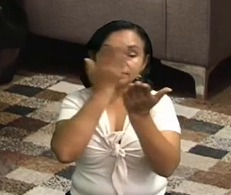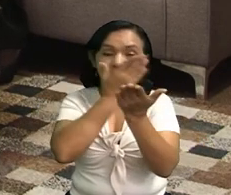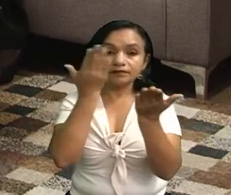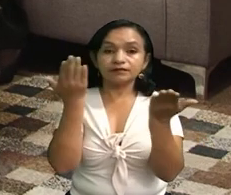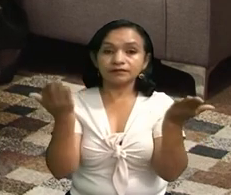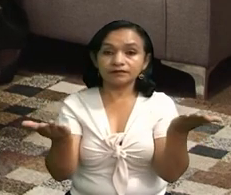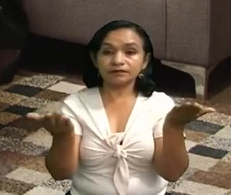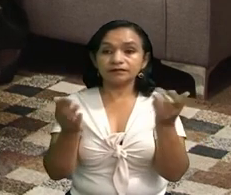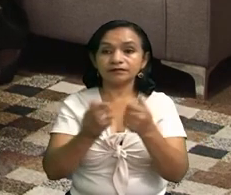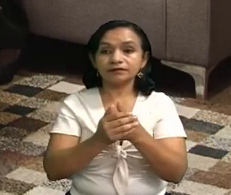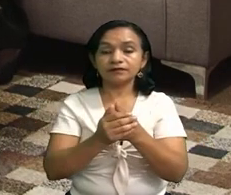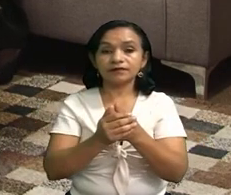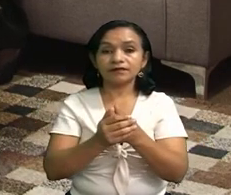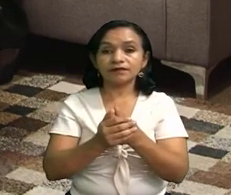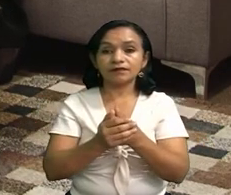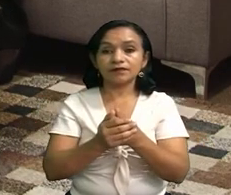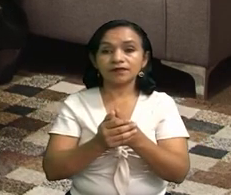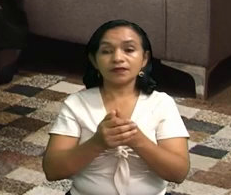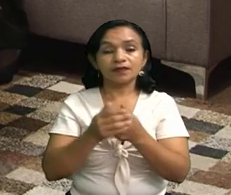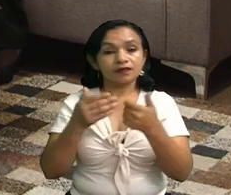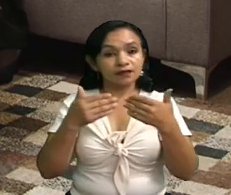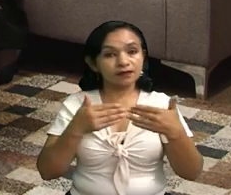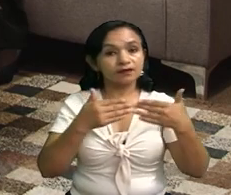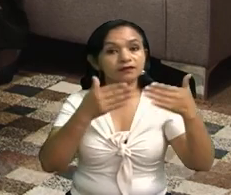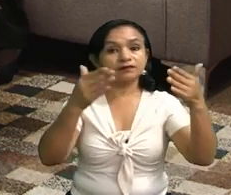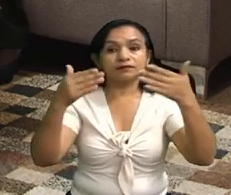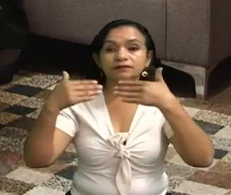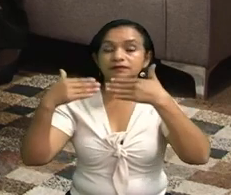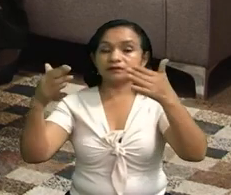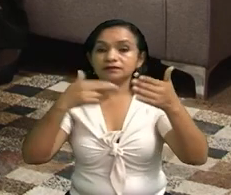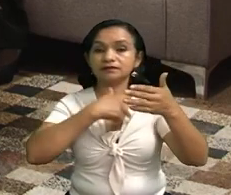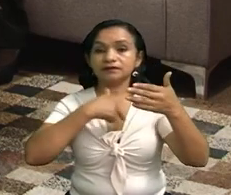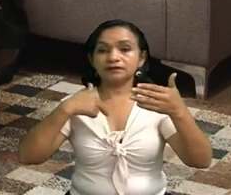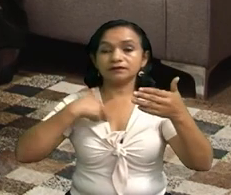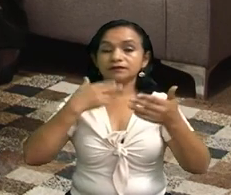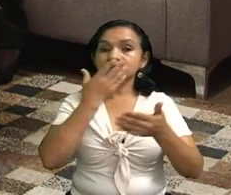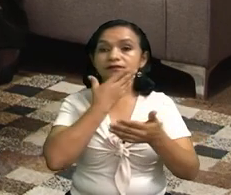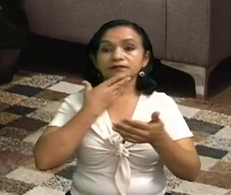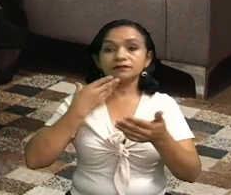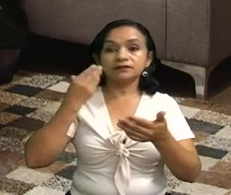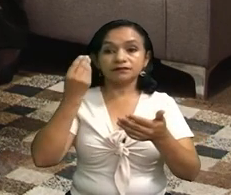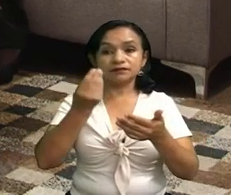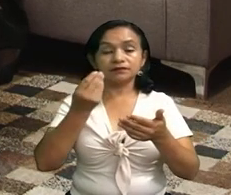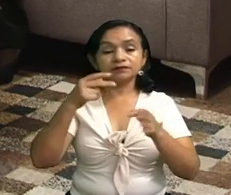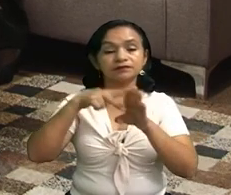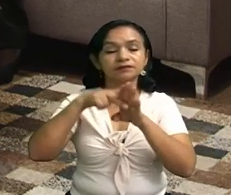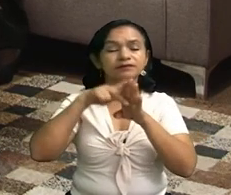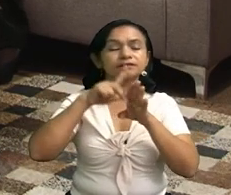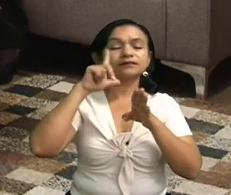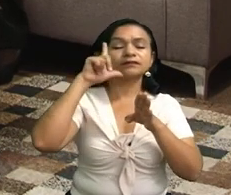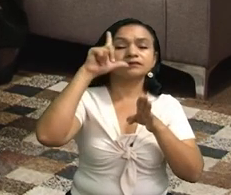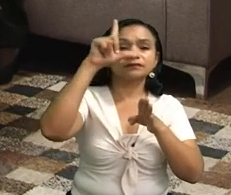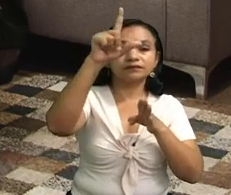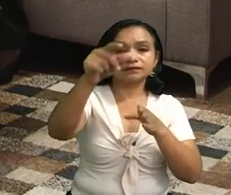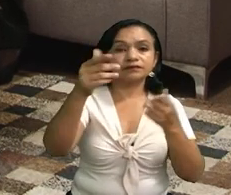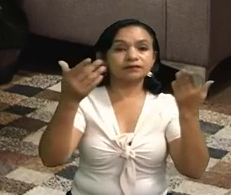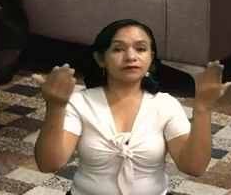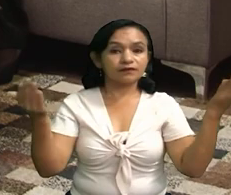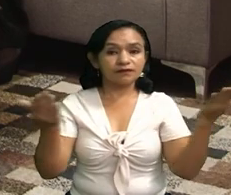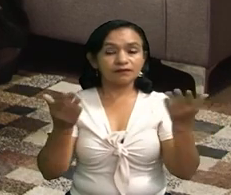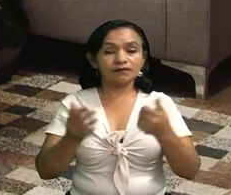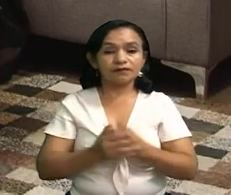ingresar. Pero es también esa oportunidad que estamos brindando a los jóvenes de la zona rural y